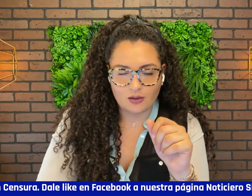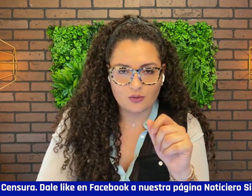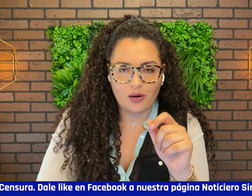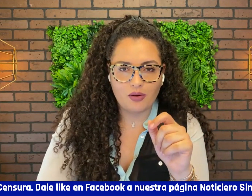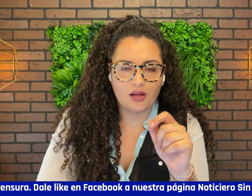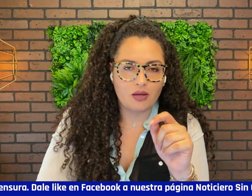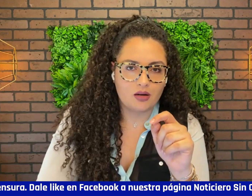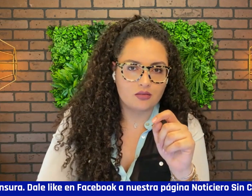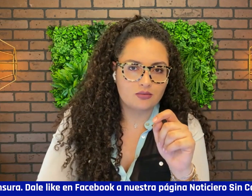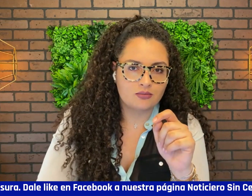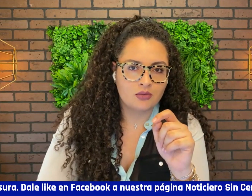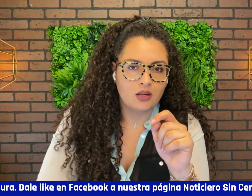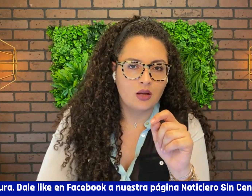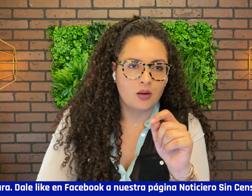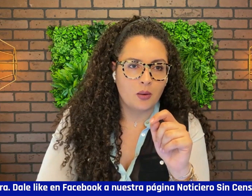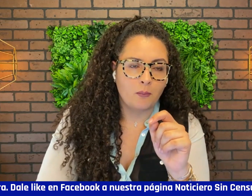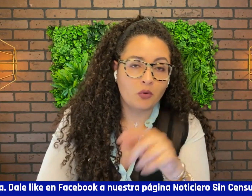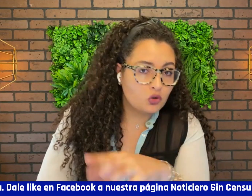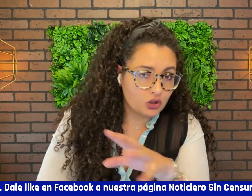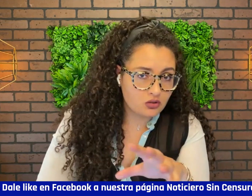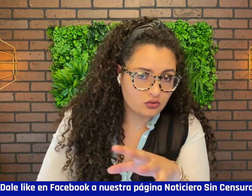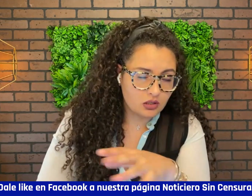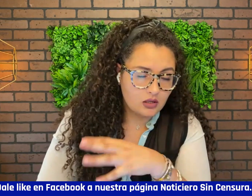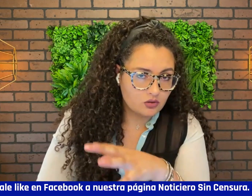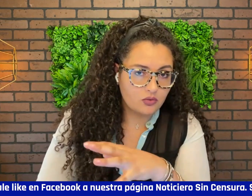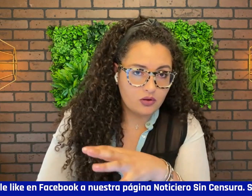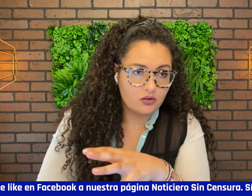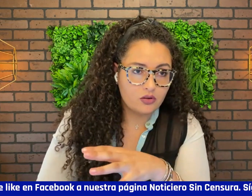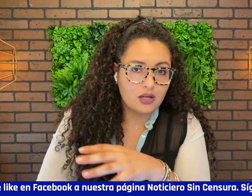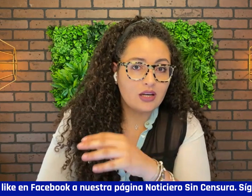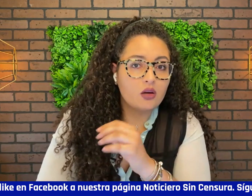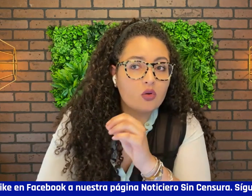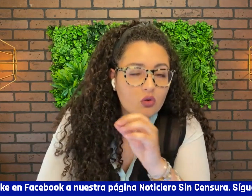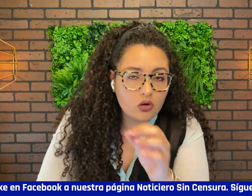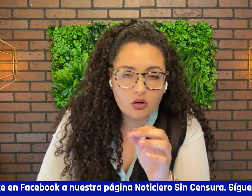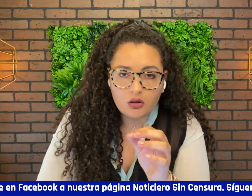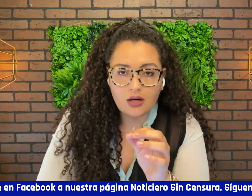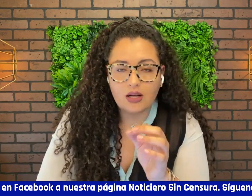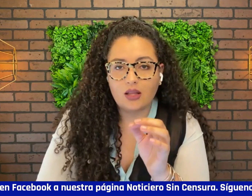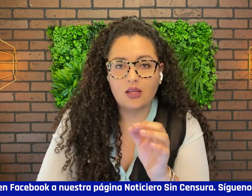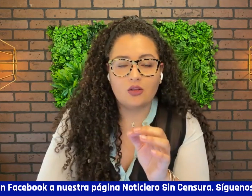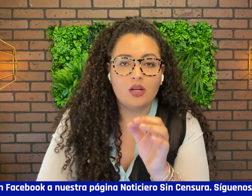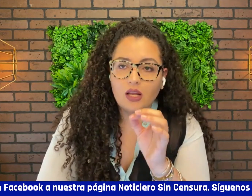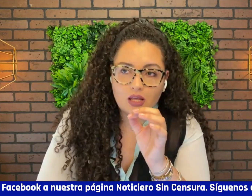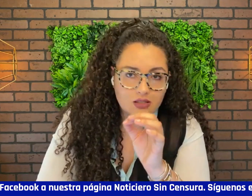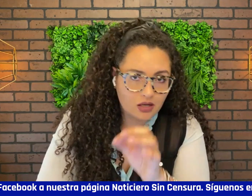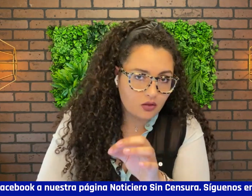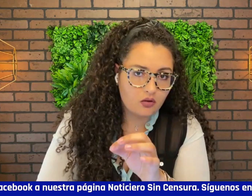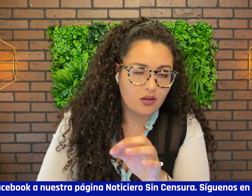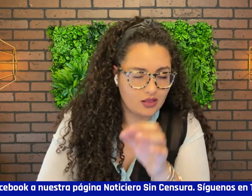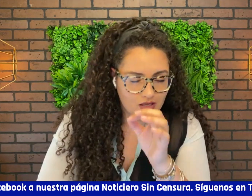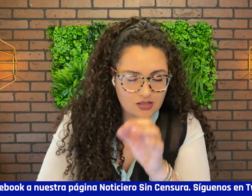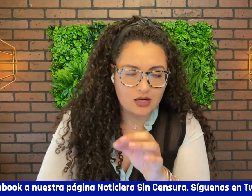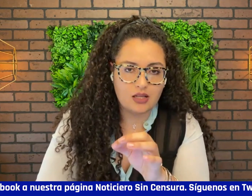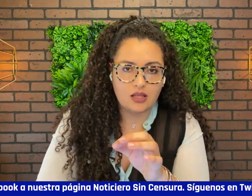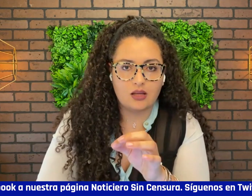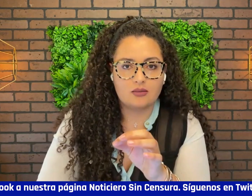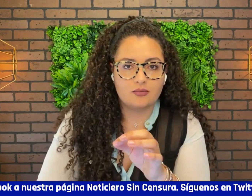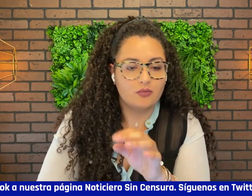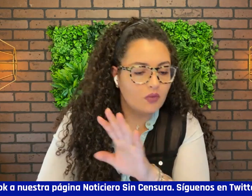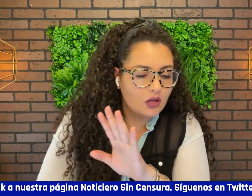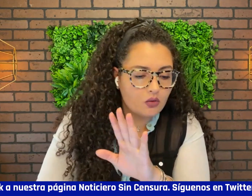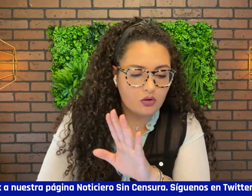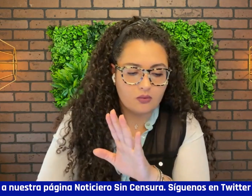Avísenme si los vuelven a ver. Muchos, o sea, de los que fueron, creo que ninguno era candidato ni legislador de esta